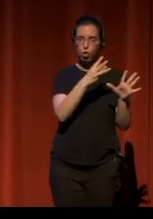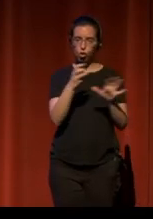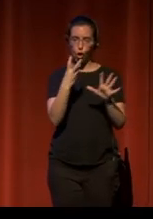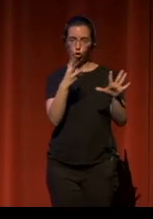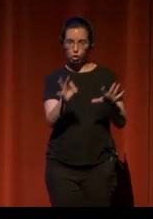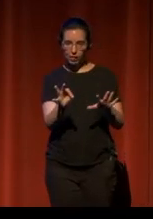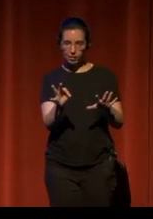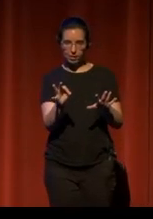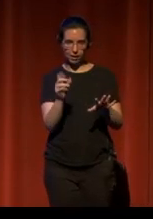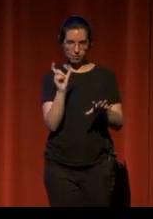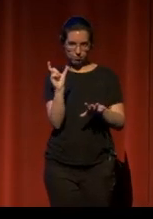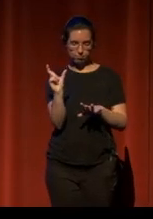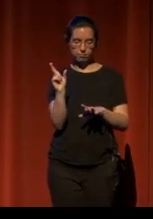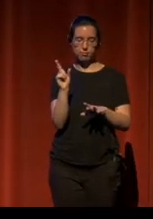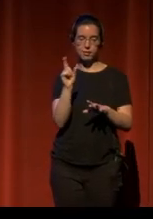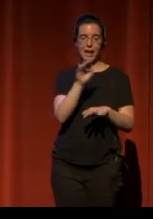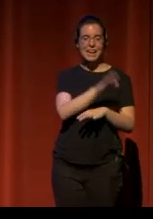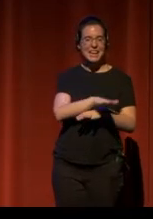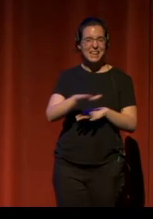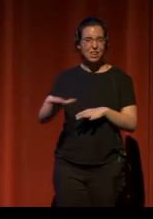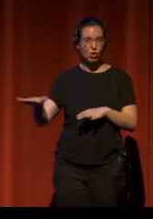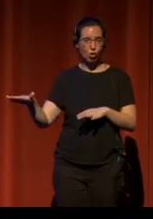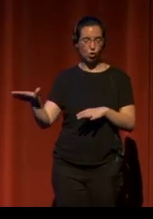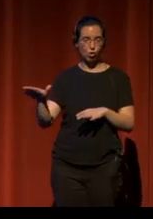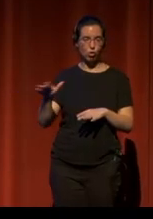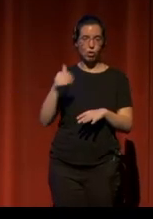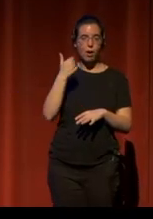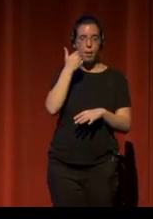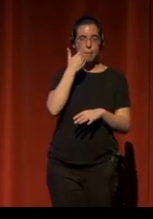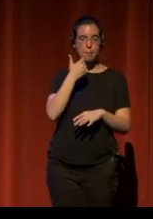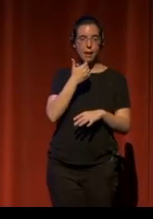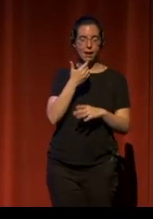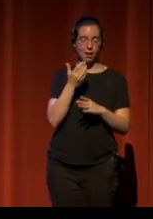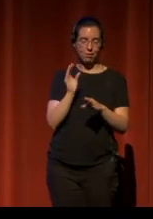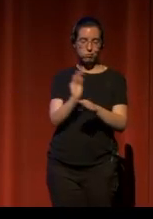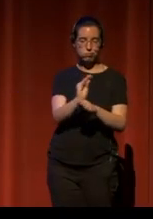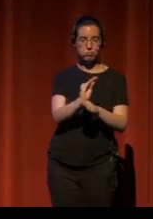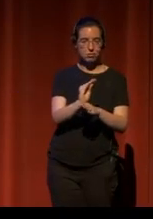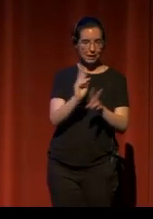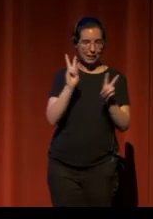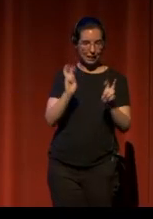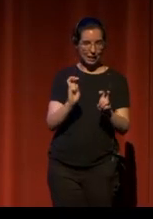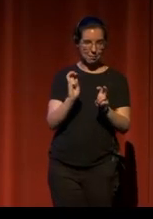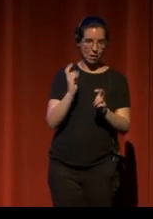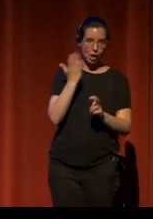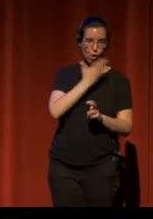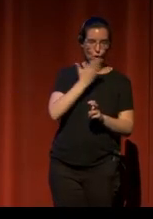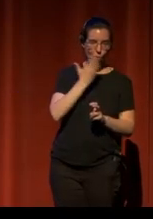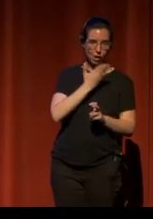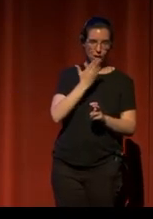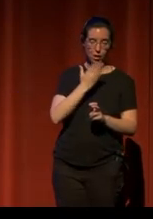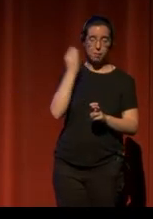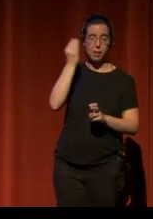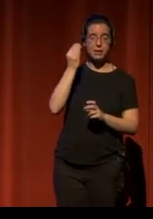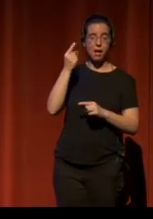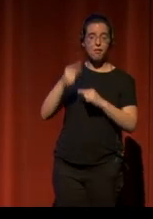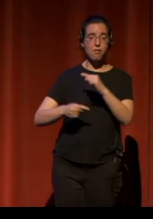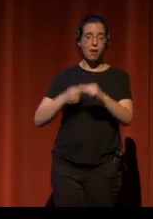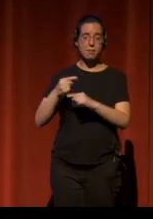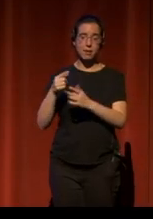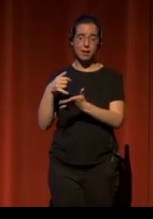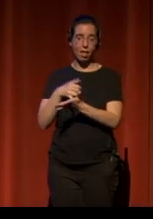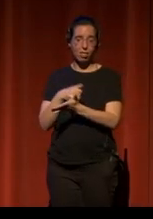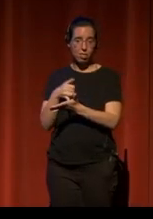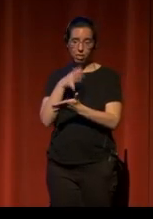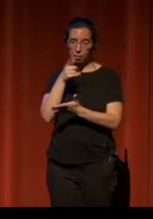aparece el número niños con beca de material escolar con lo cual pensábamos que esos niños podían ser de familias vulnerables porque tenían ingresos